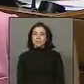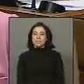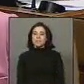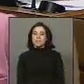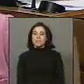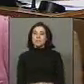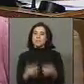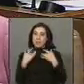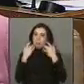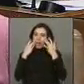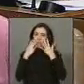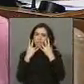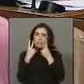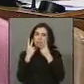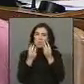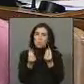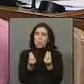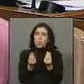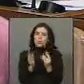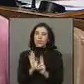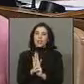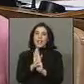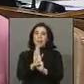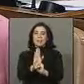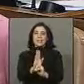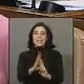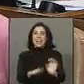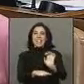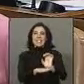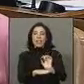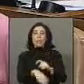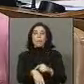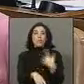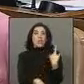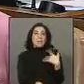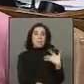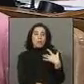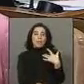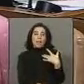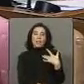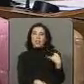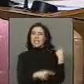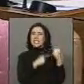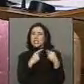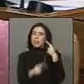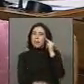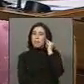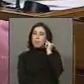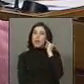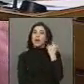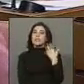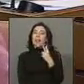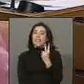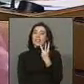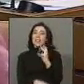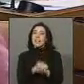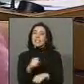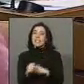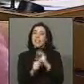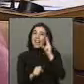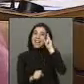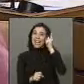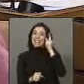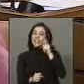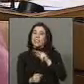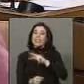de ver tantos representantes del Estado en un momento histórico para las mujeres. Ya han pasado 23 años desde la creación